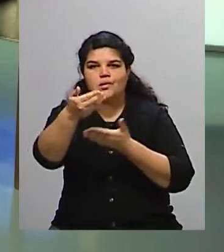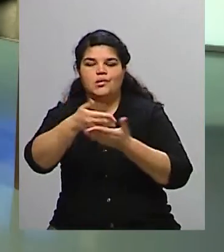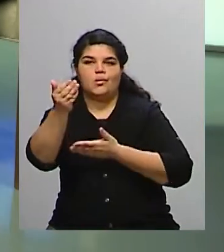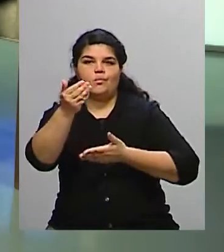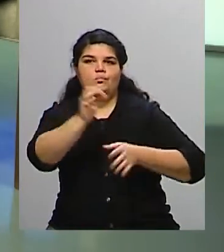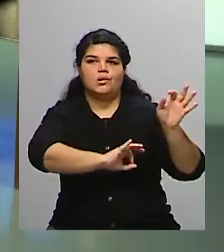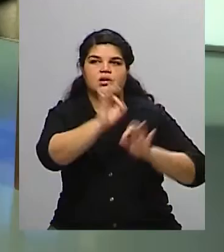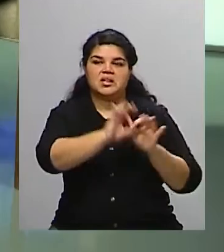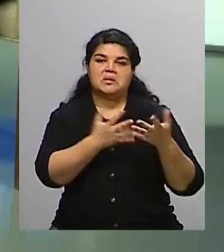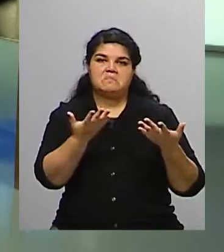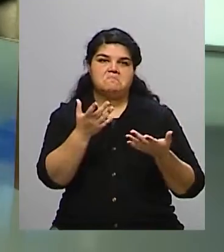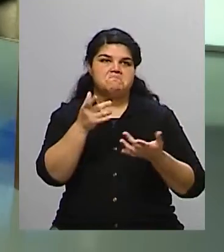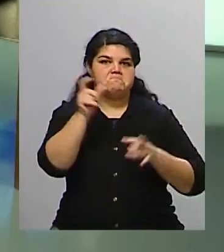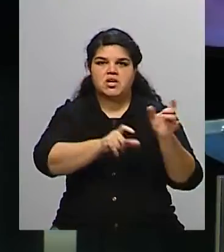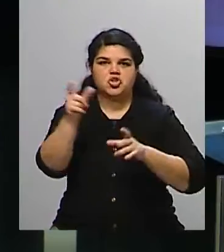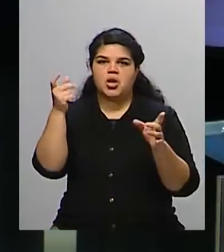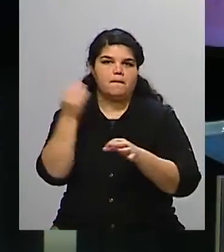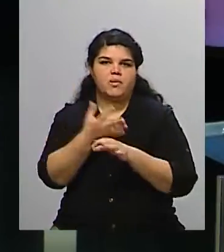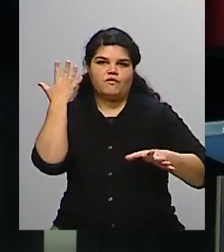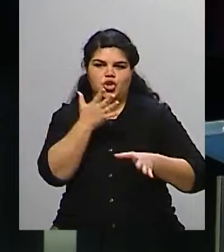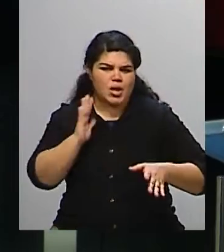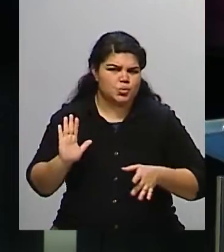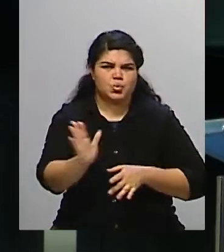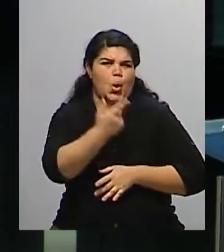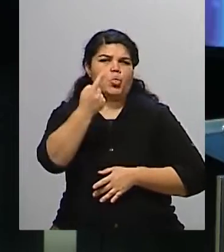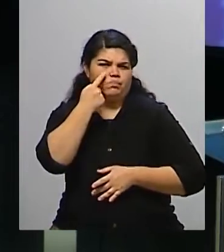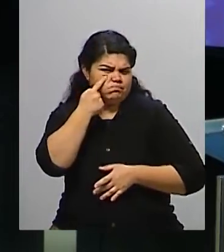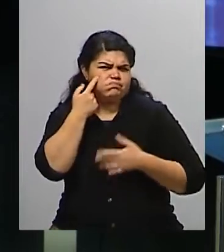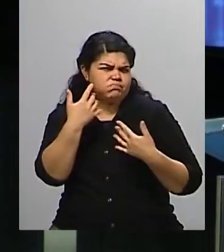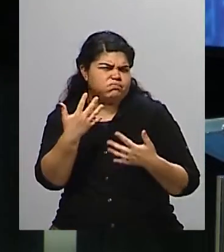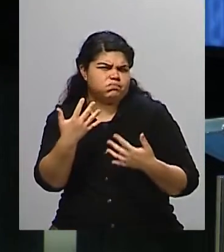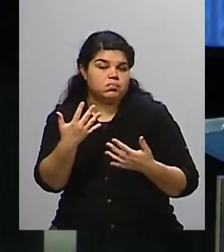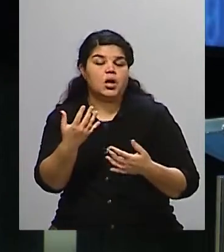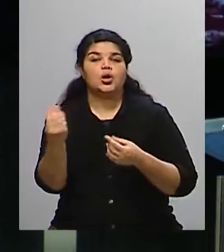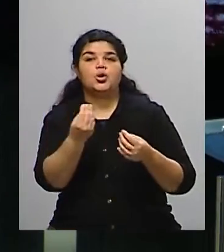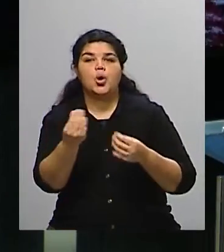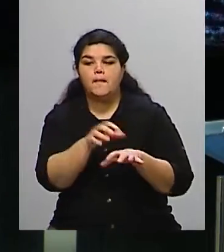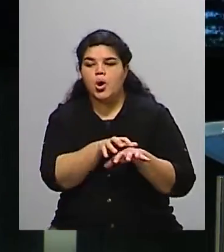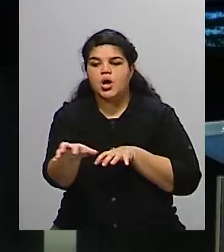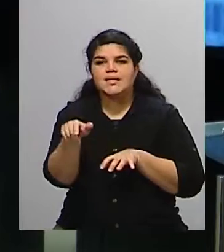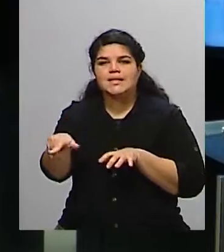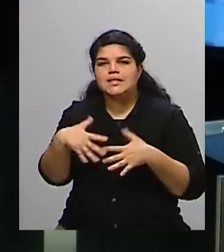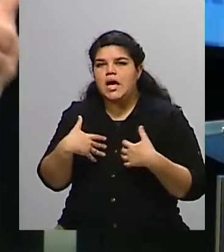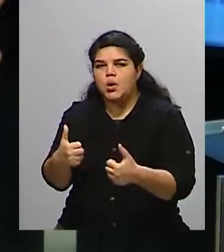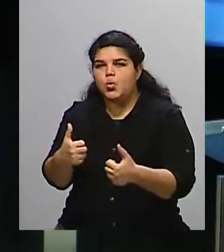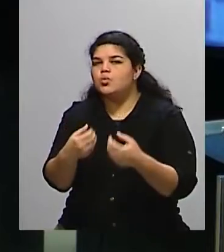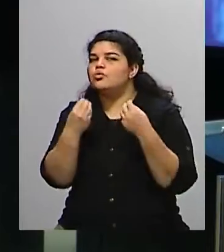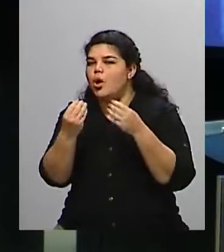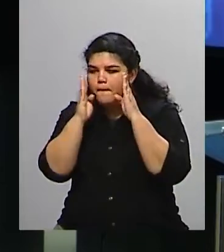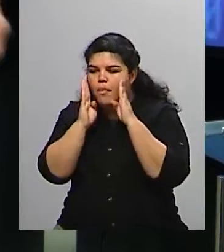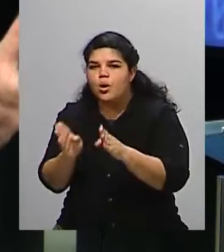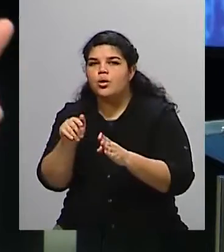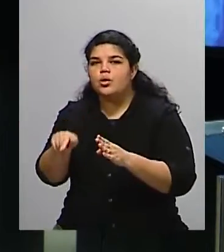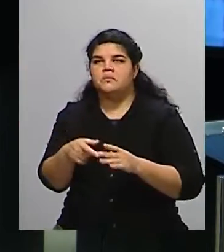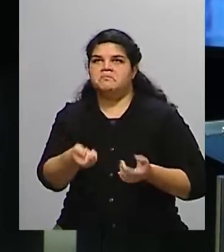ciencia económica o profesional en general lo conoce. ¿Cómo es aplicado al sector salud? Por ejemplo, en desarrollar un nuevo medicamento, tener